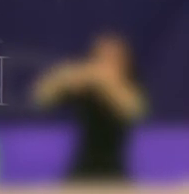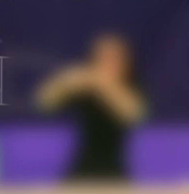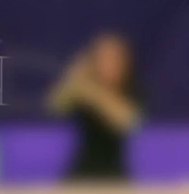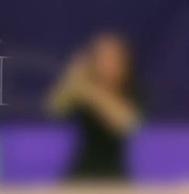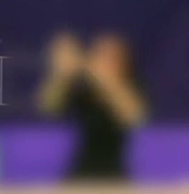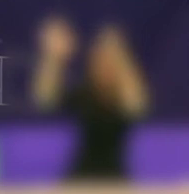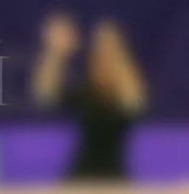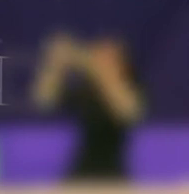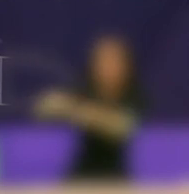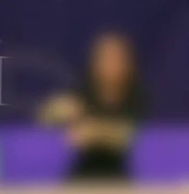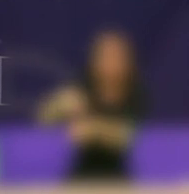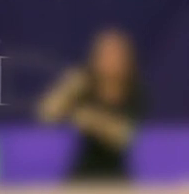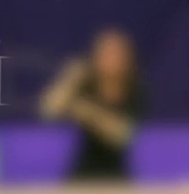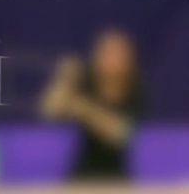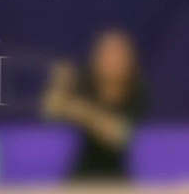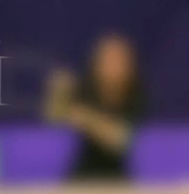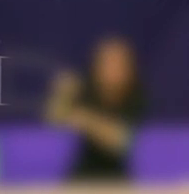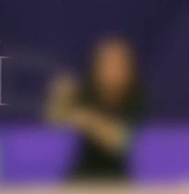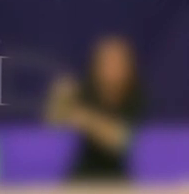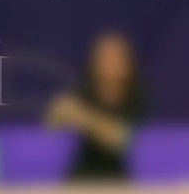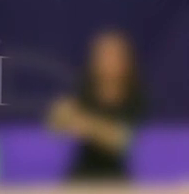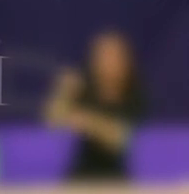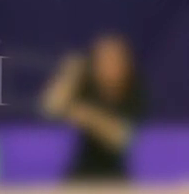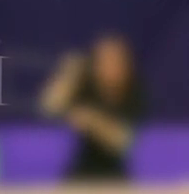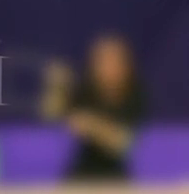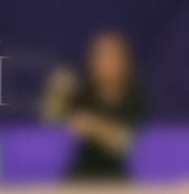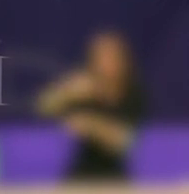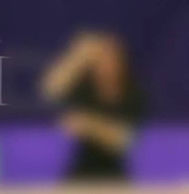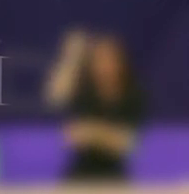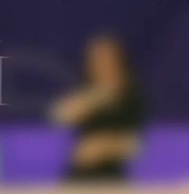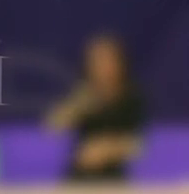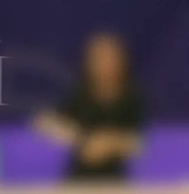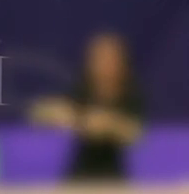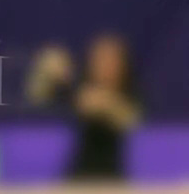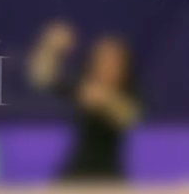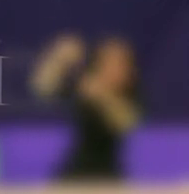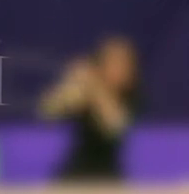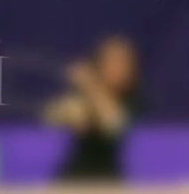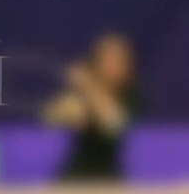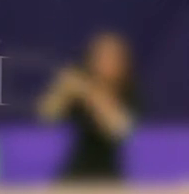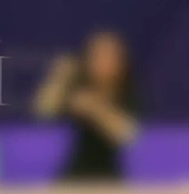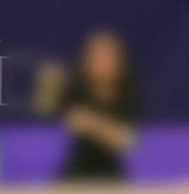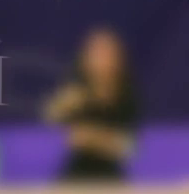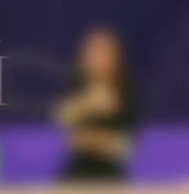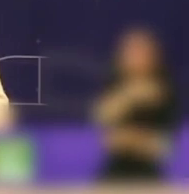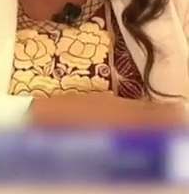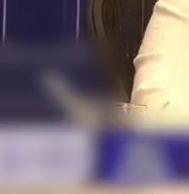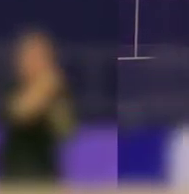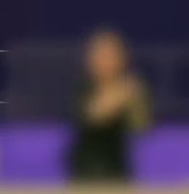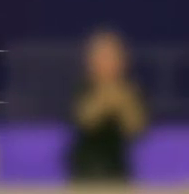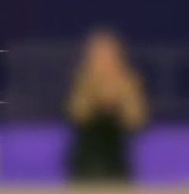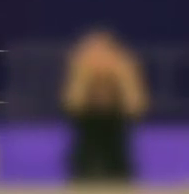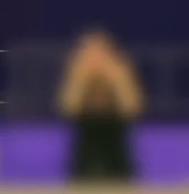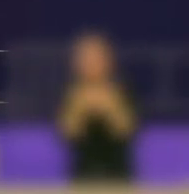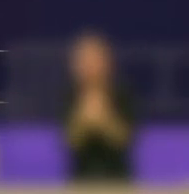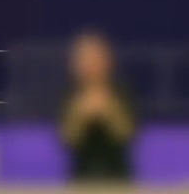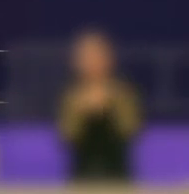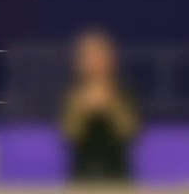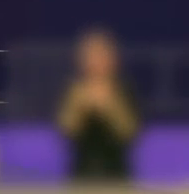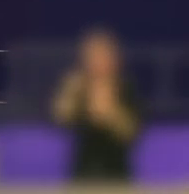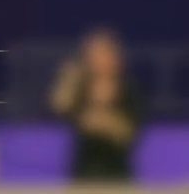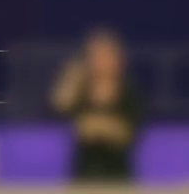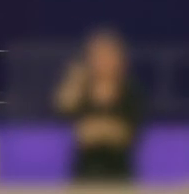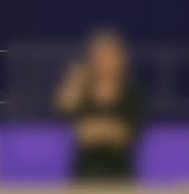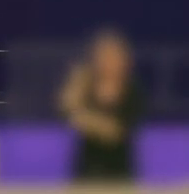A ti se te está cayendo la candidatura. Vas perdiendo y así te vas a quedar. Lo que ella